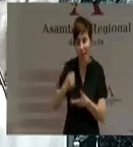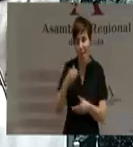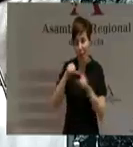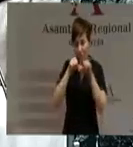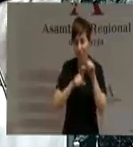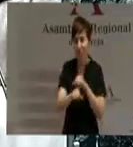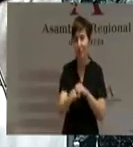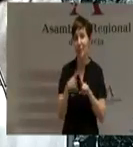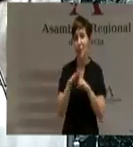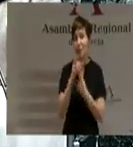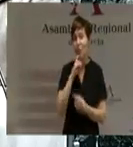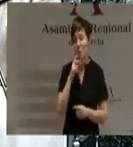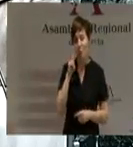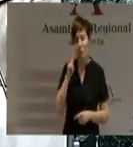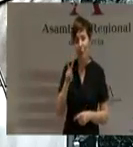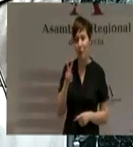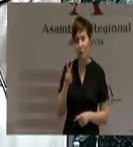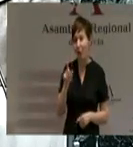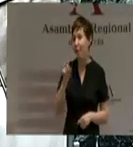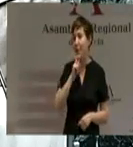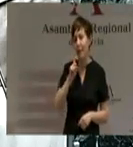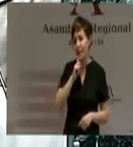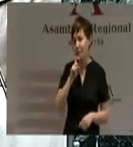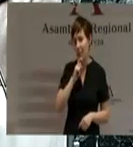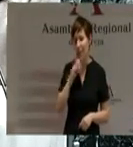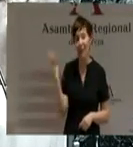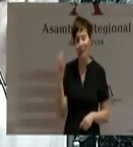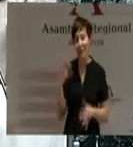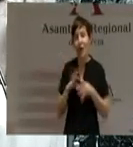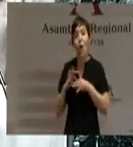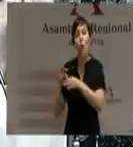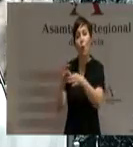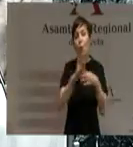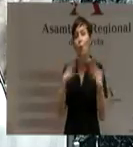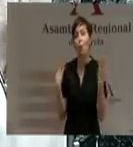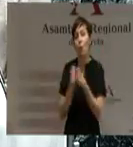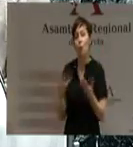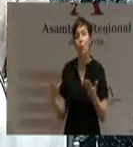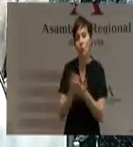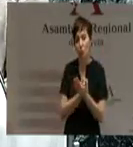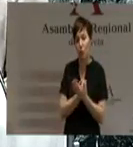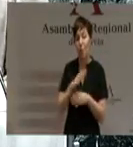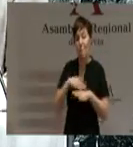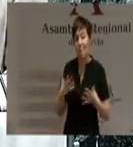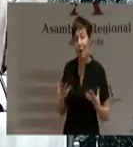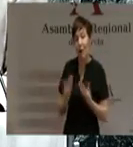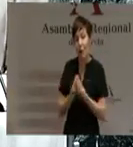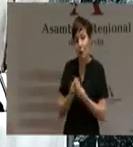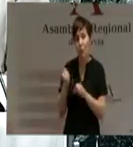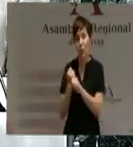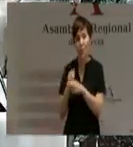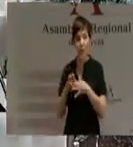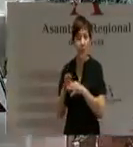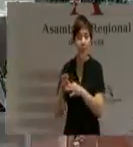muy complicado si no cuenta usted con todos. Y para contar con todos hace falta que usted concrete